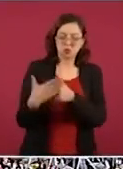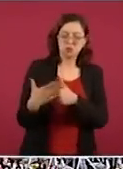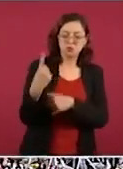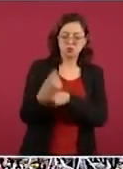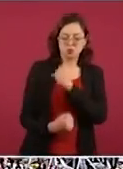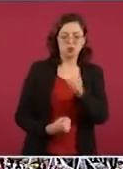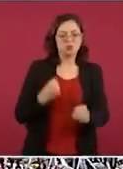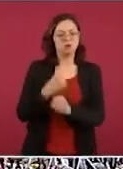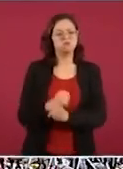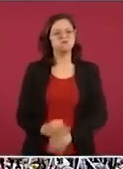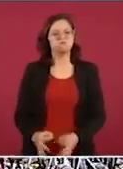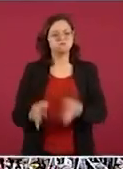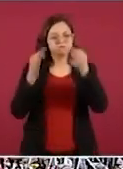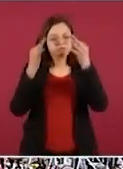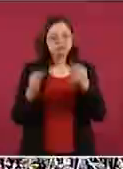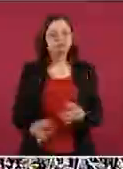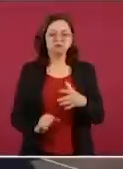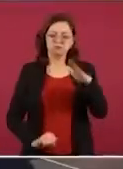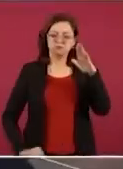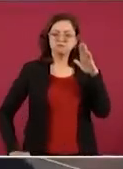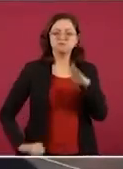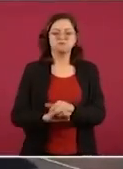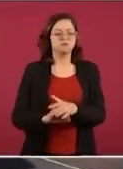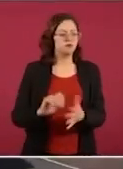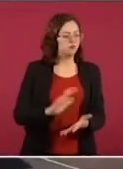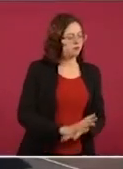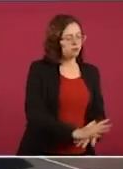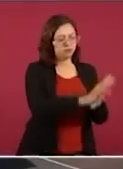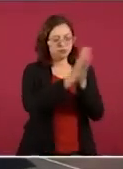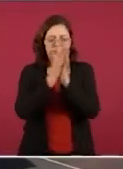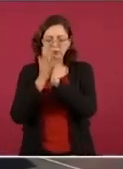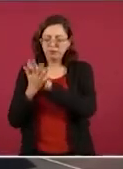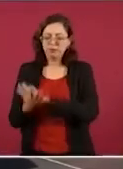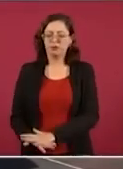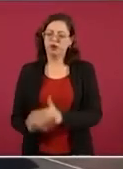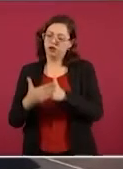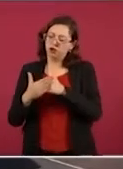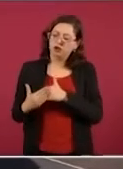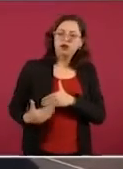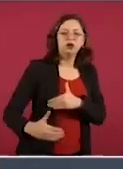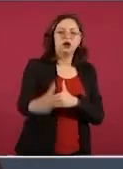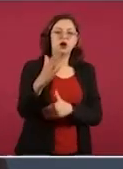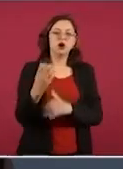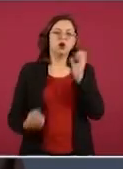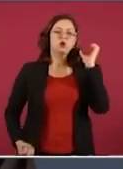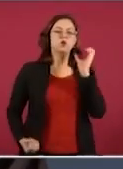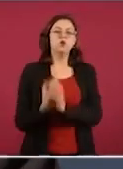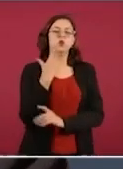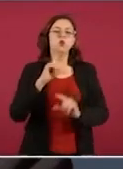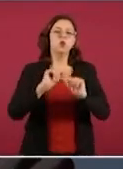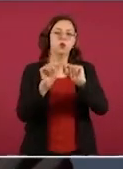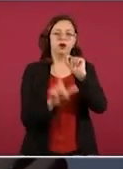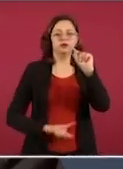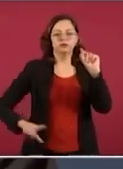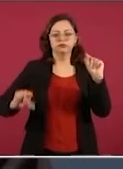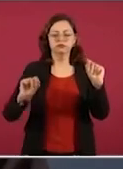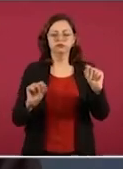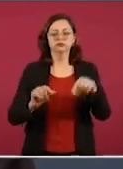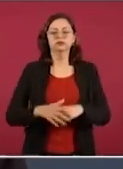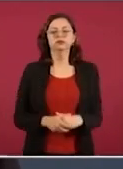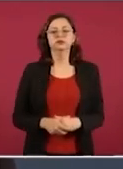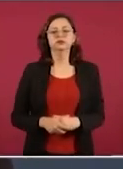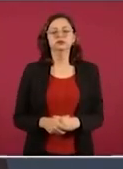establecidas las bases para la construcción de una patria nueva.